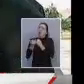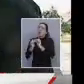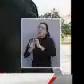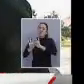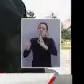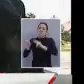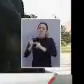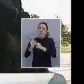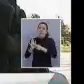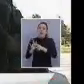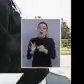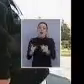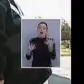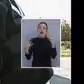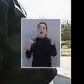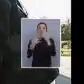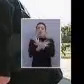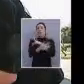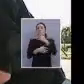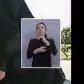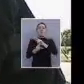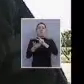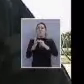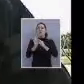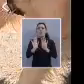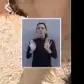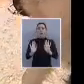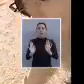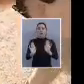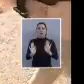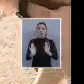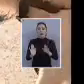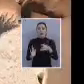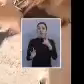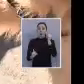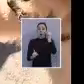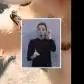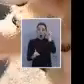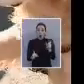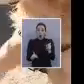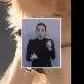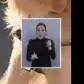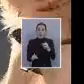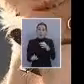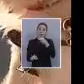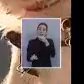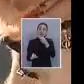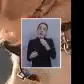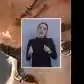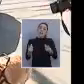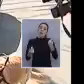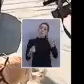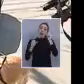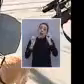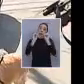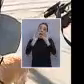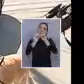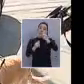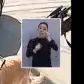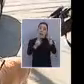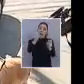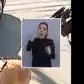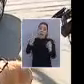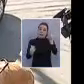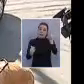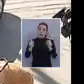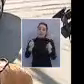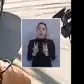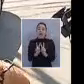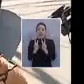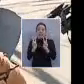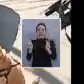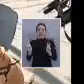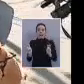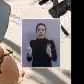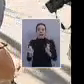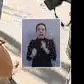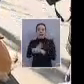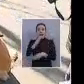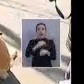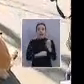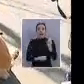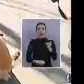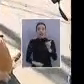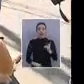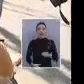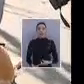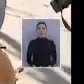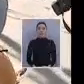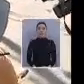Un malentendido que no pasó a mayores, un hecho que según el involucrado al menos sirve para educar a la población en temas de discapacidad.